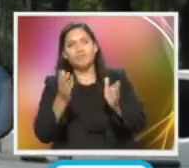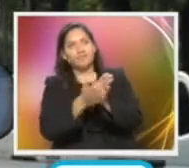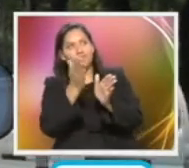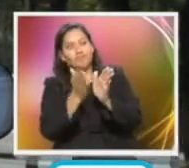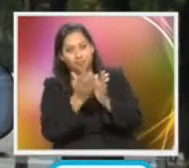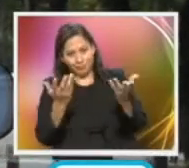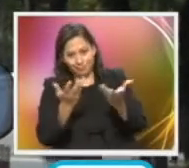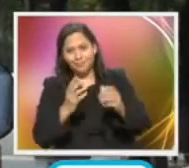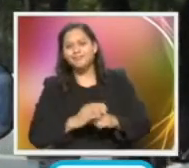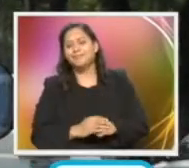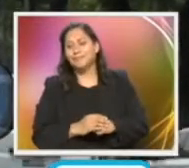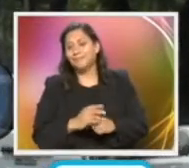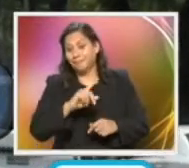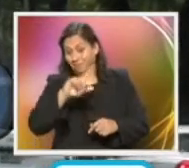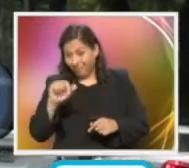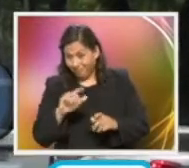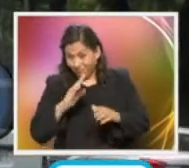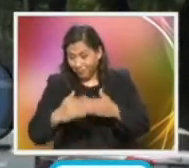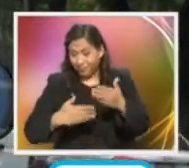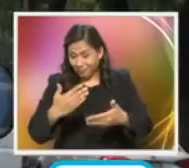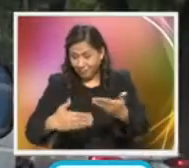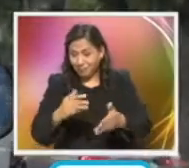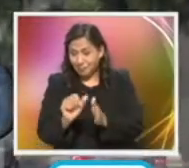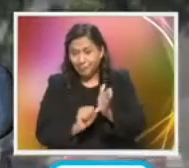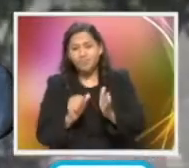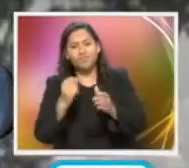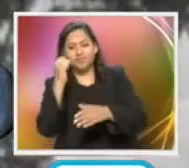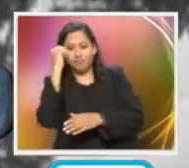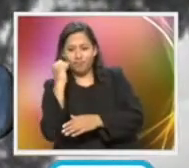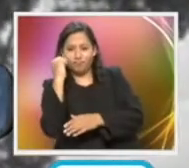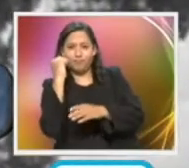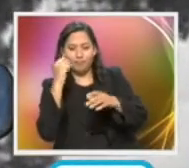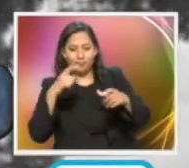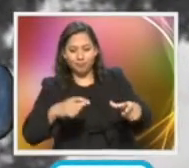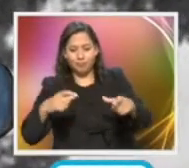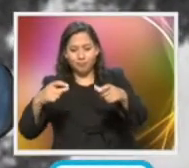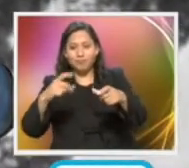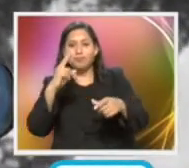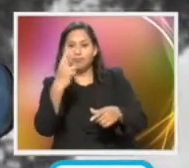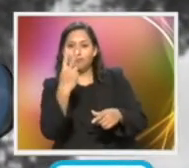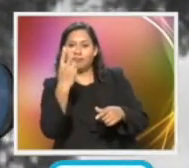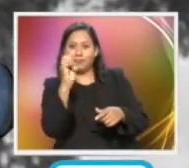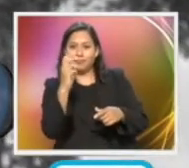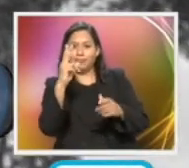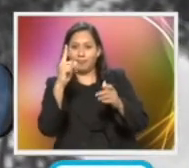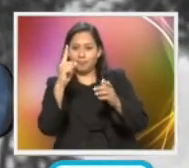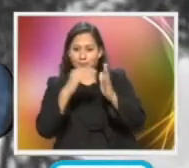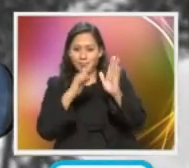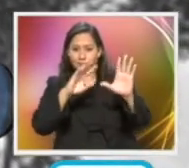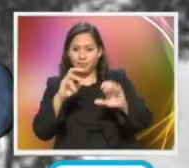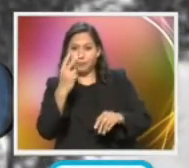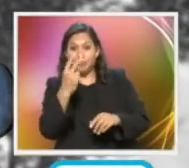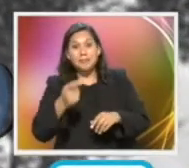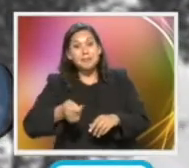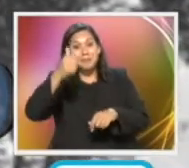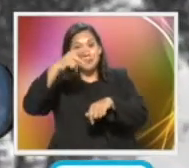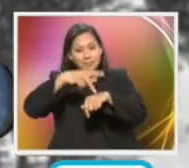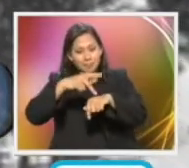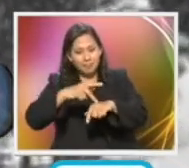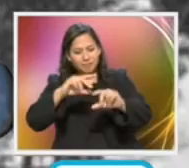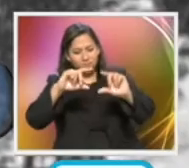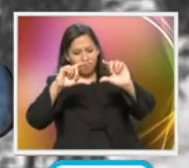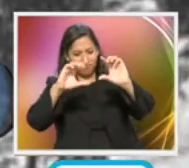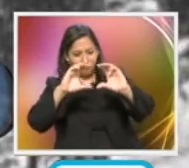esculturas. Así, después de varios meses de cimentación, el 2 de enero de 1902 se colocó la primera piedra de